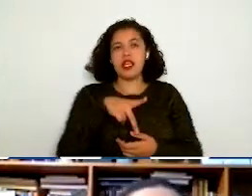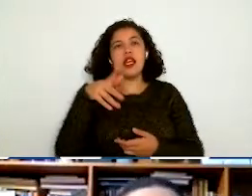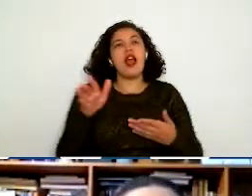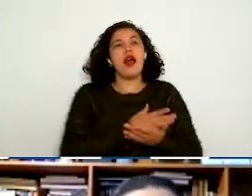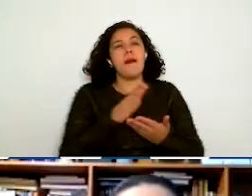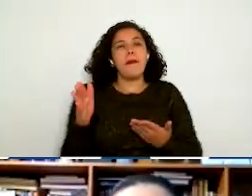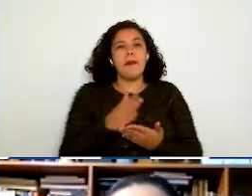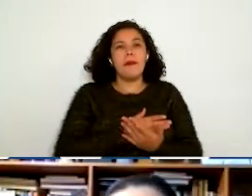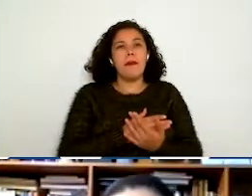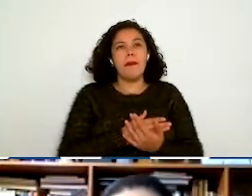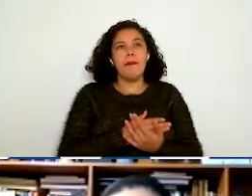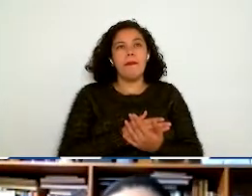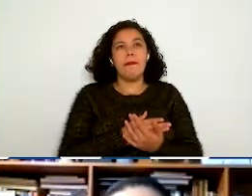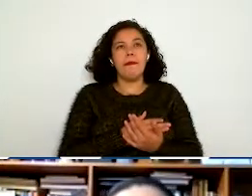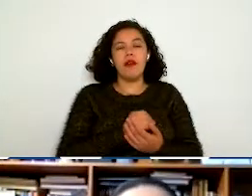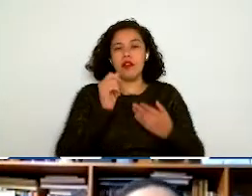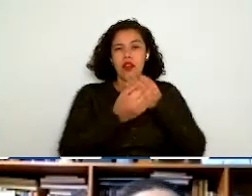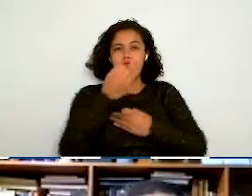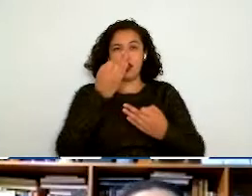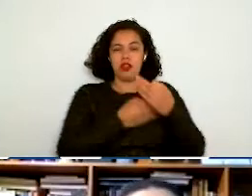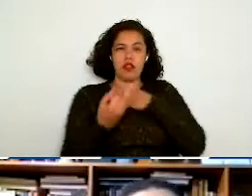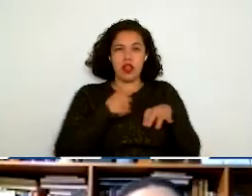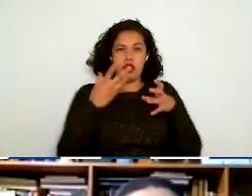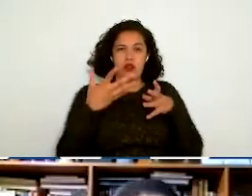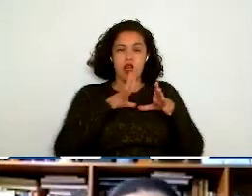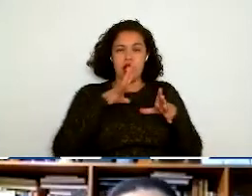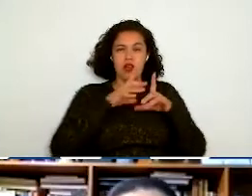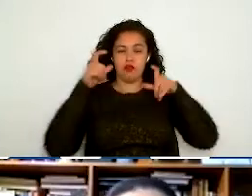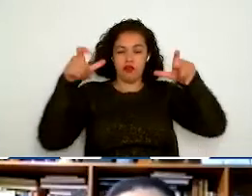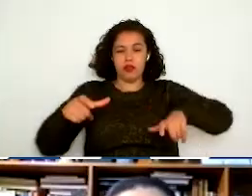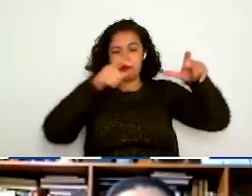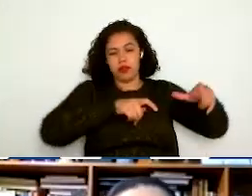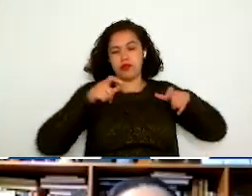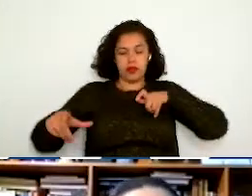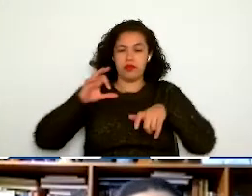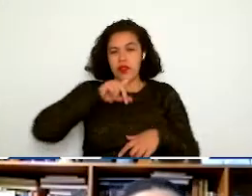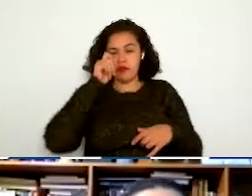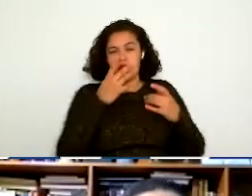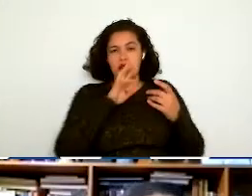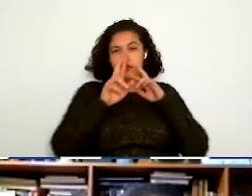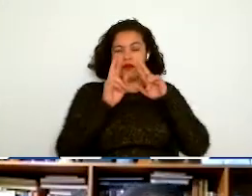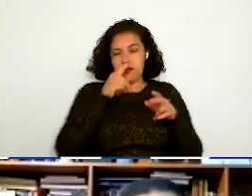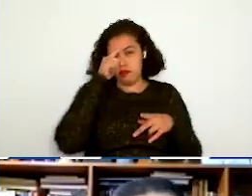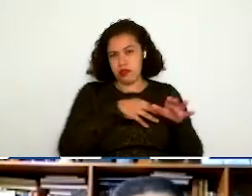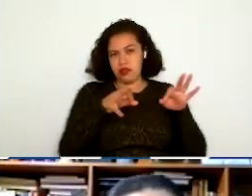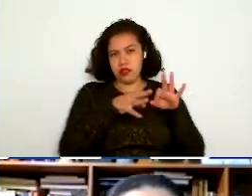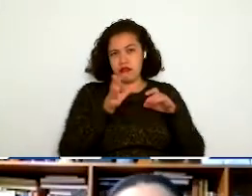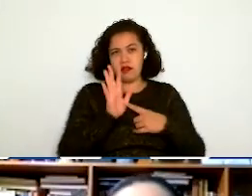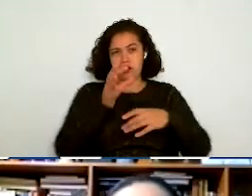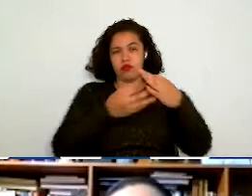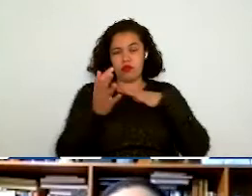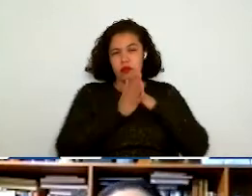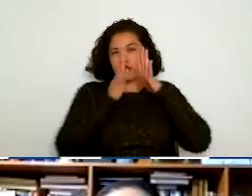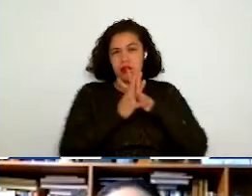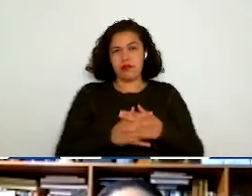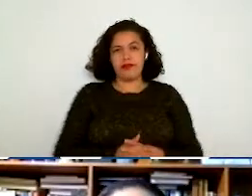va a ser extensivo a toda la sociedad. Y esto será el resultado de esta cooperación, de este trabajo colaborativo,